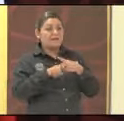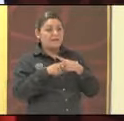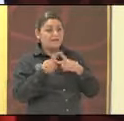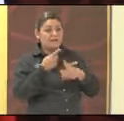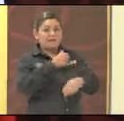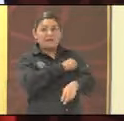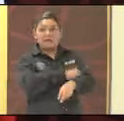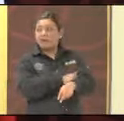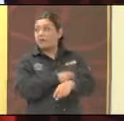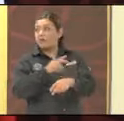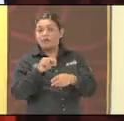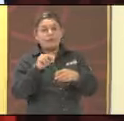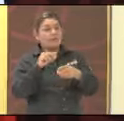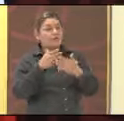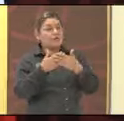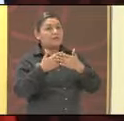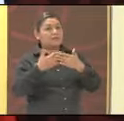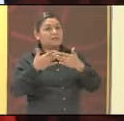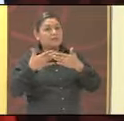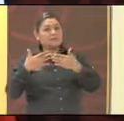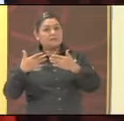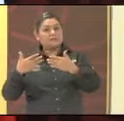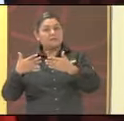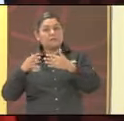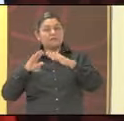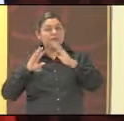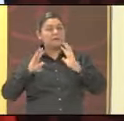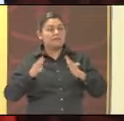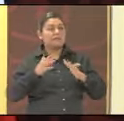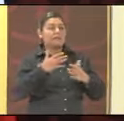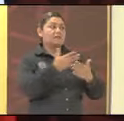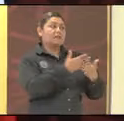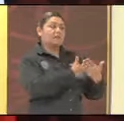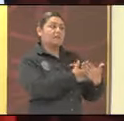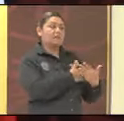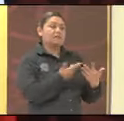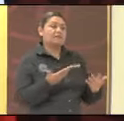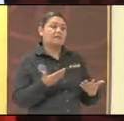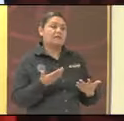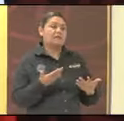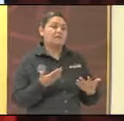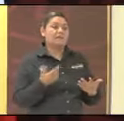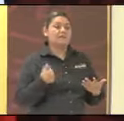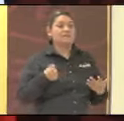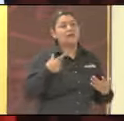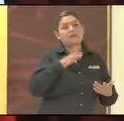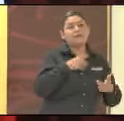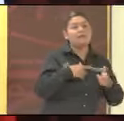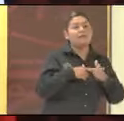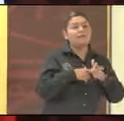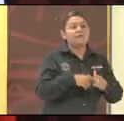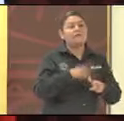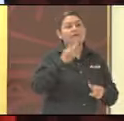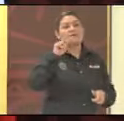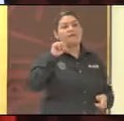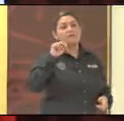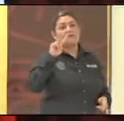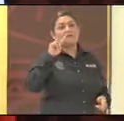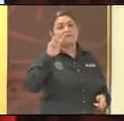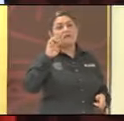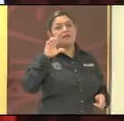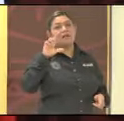nos lo corrieron para acá, ya casi estaban adentro de Belamar. No, si les siguen, pues al rato Belamar también es Ciudad